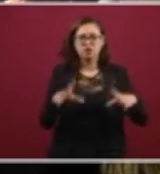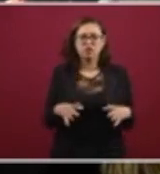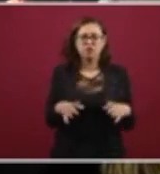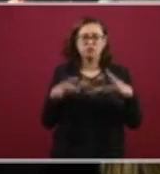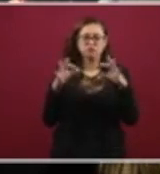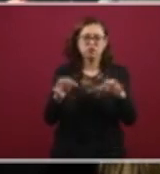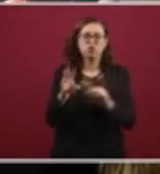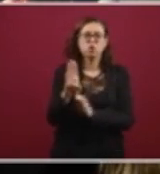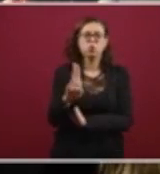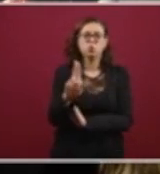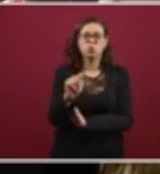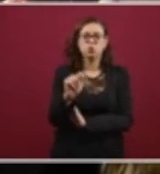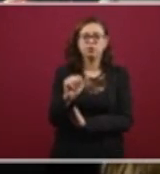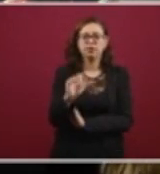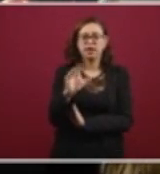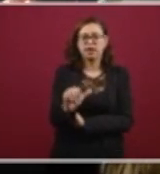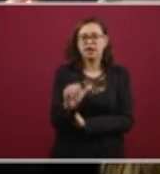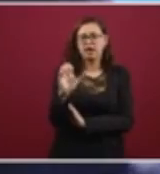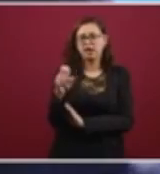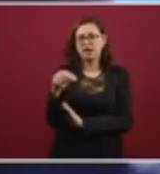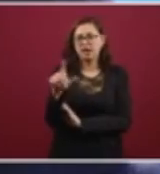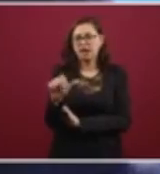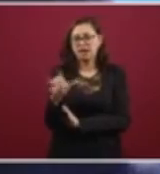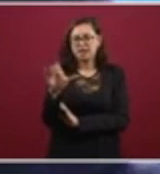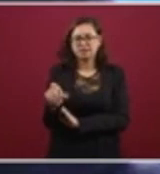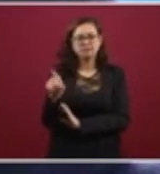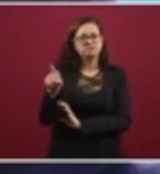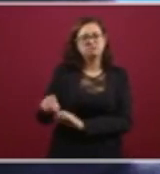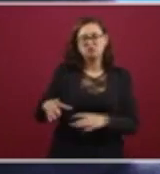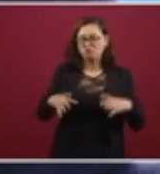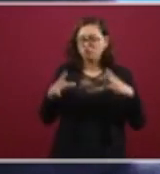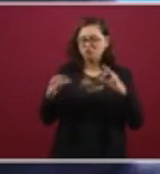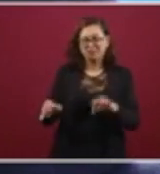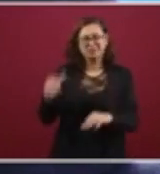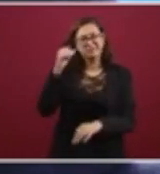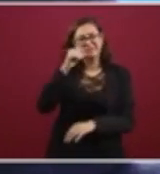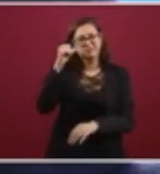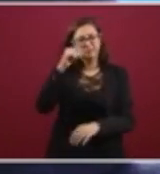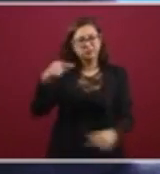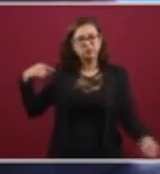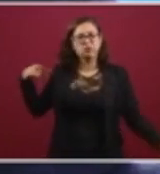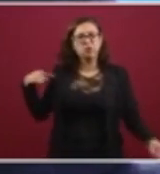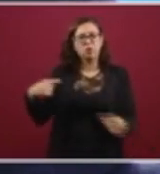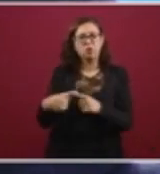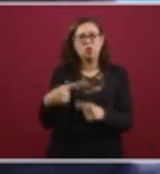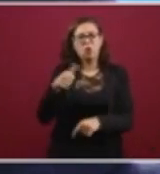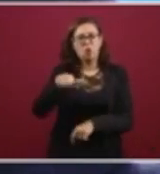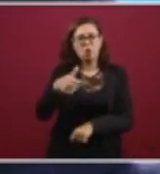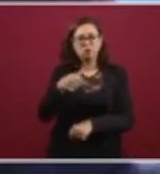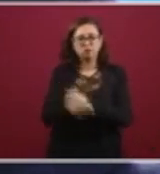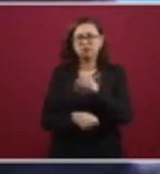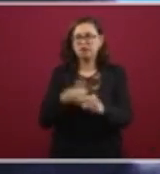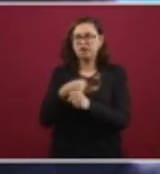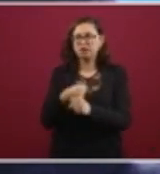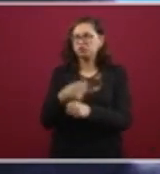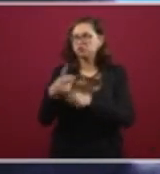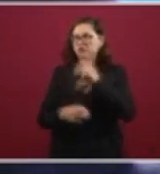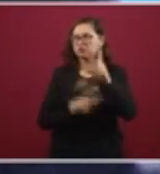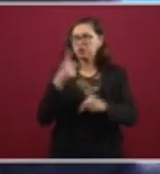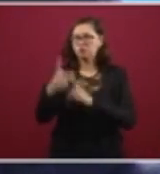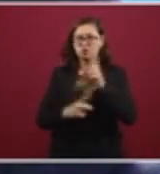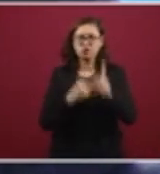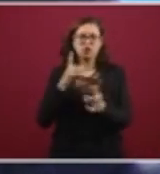Butaca Enlace. Es una fundación que ha apoyado el deporte desde hace 11 años, ha apoyado que más de 2 millones de